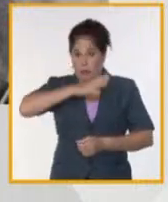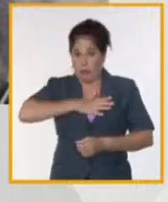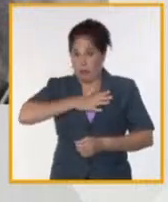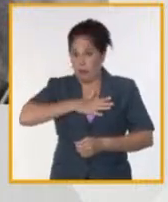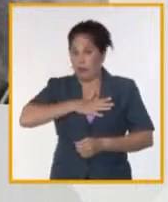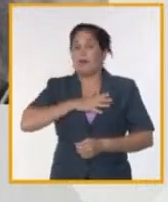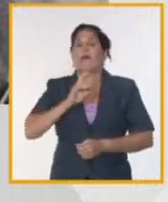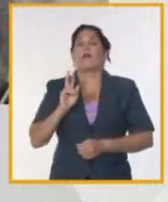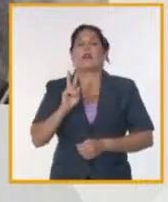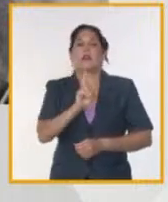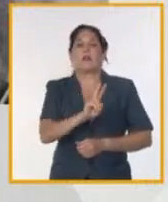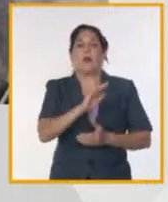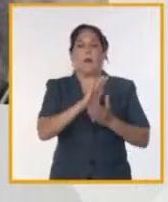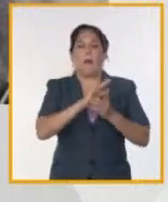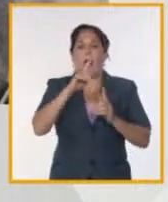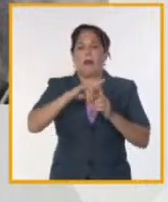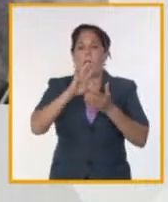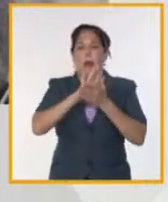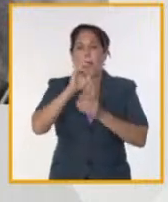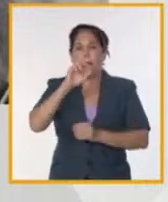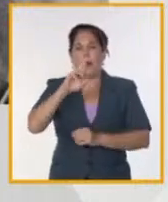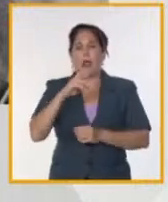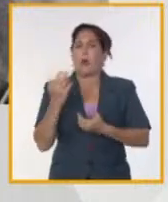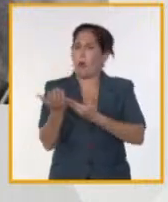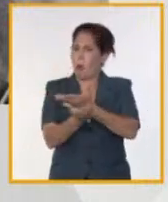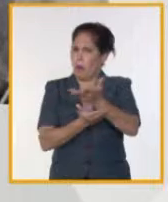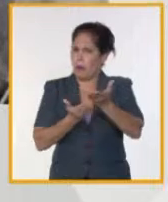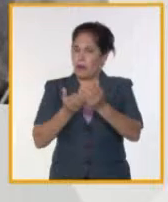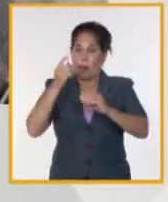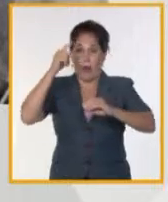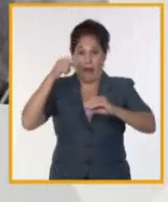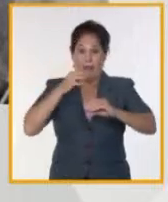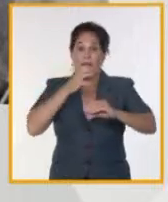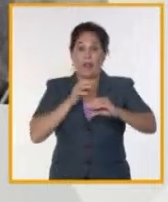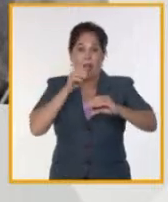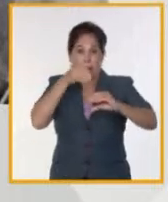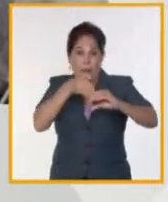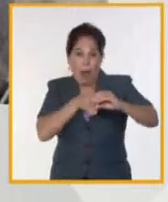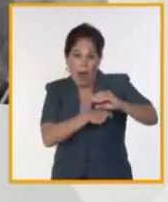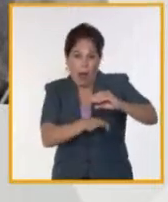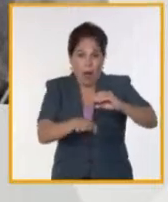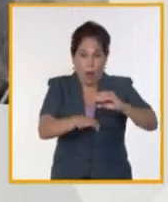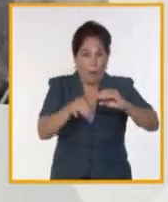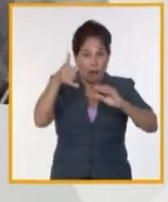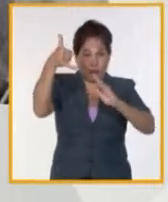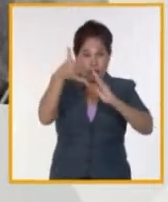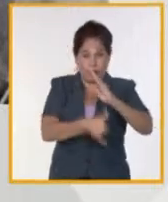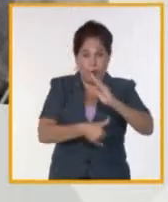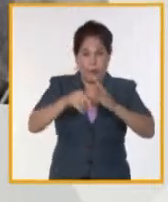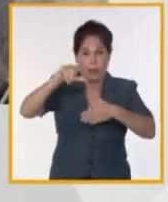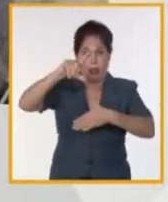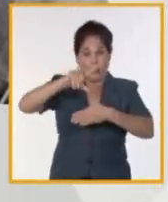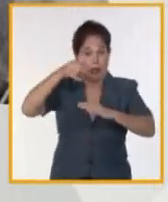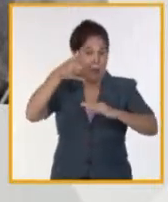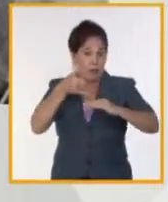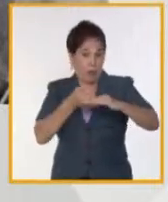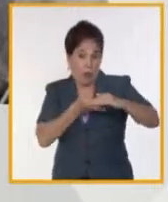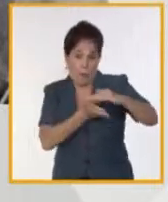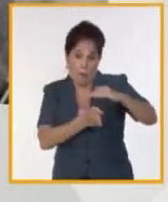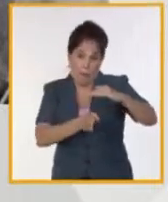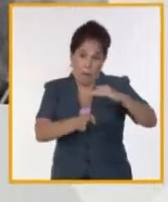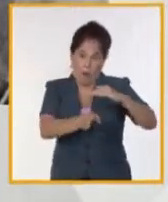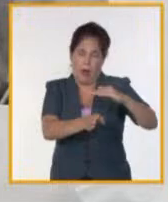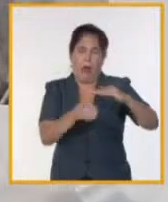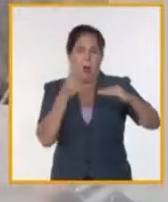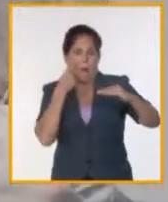eso visitó Matambre. Compartió con los mineros, bajó esa mina que en ese momento era una de las más profundas de América Latina y se llevó una